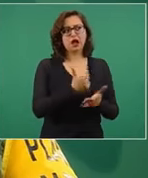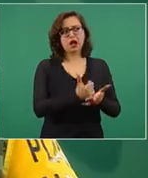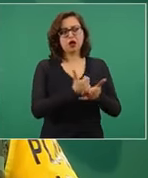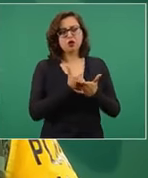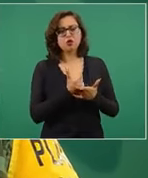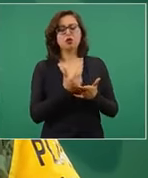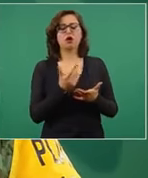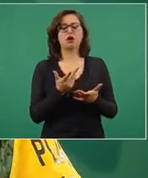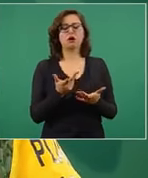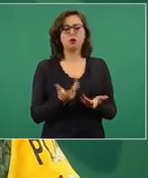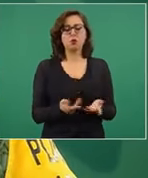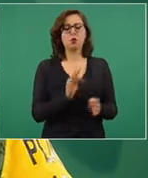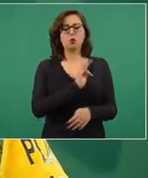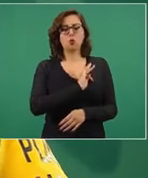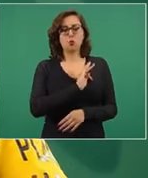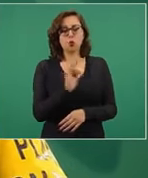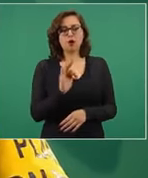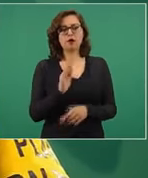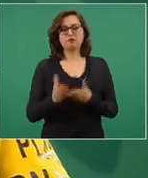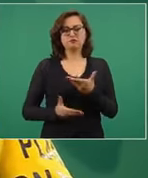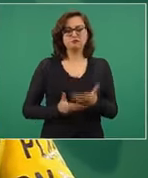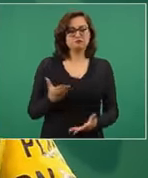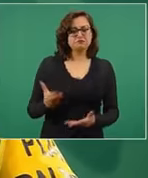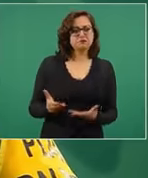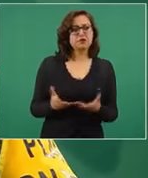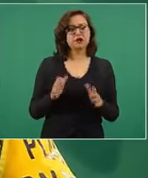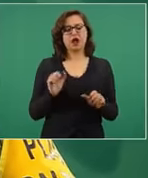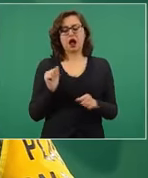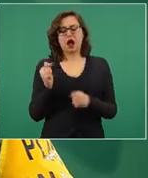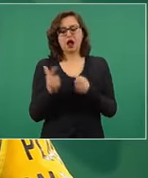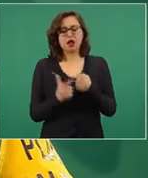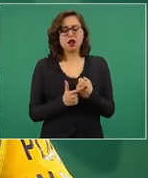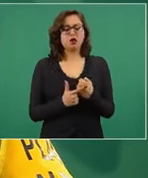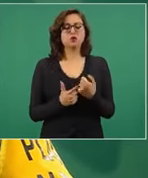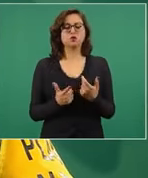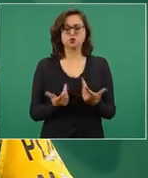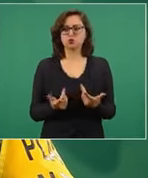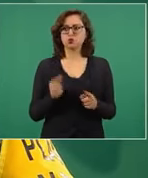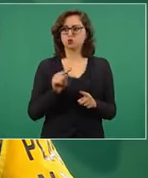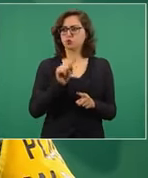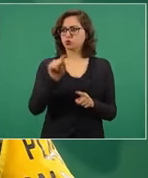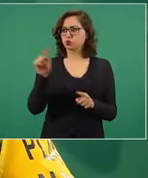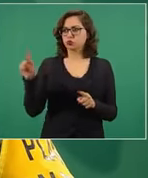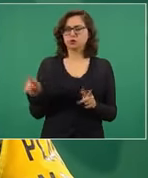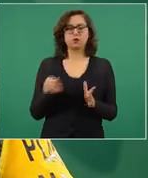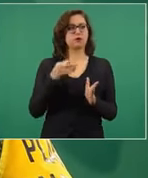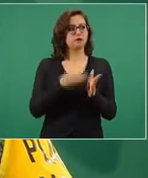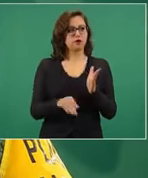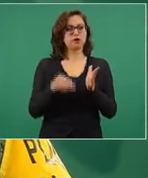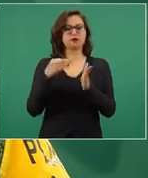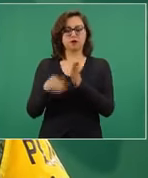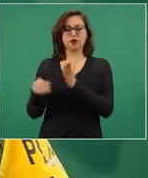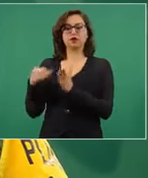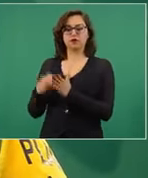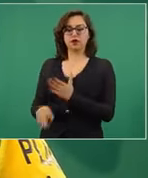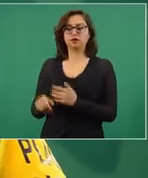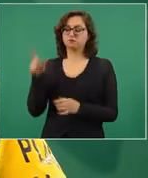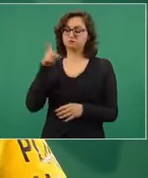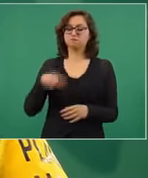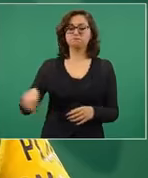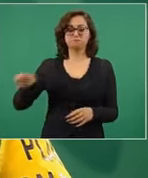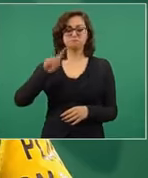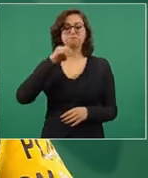ellos poner algunos otros servicios en determinadas áreas que, bueno, a la población le interesa